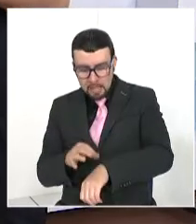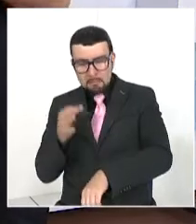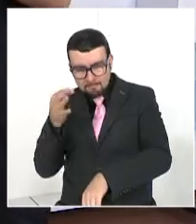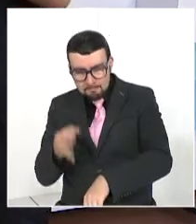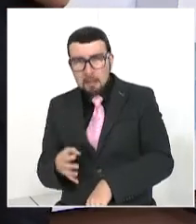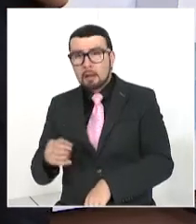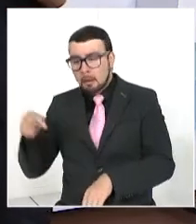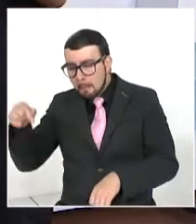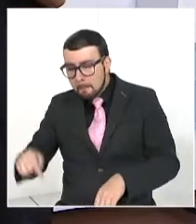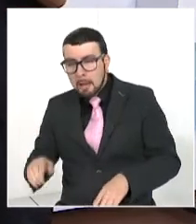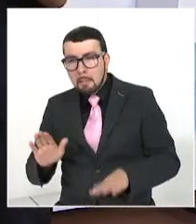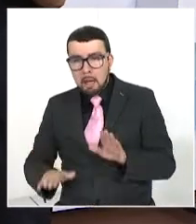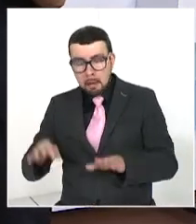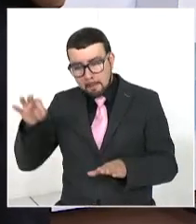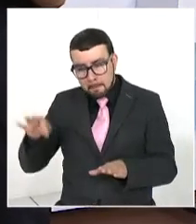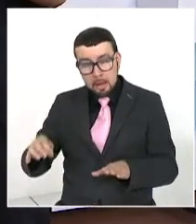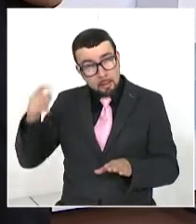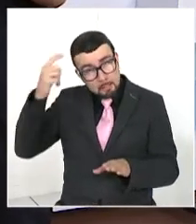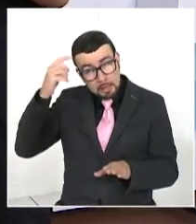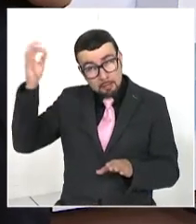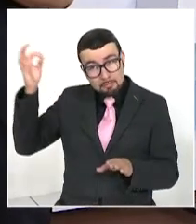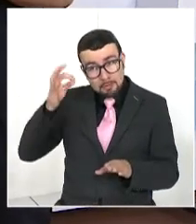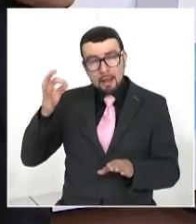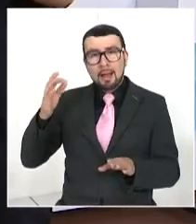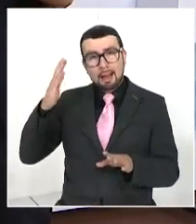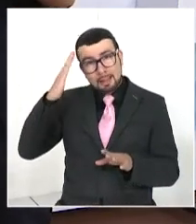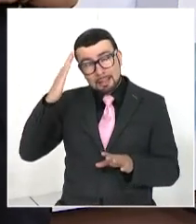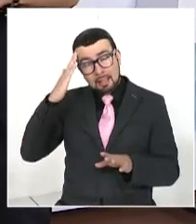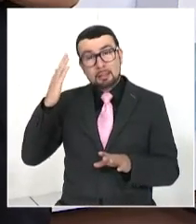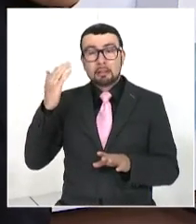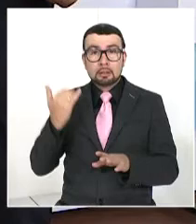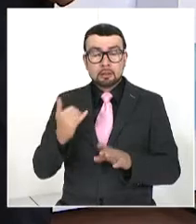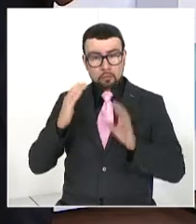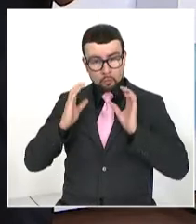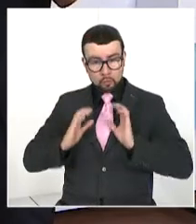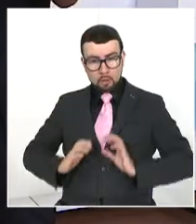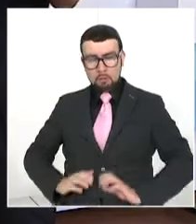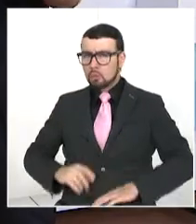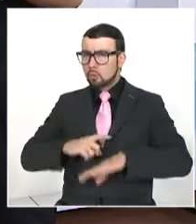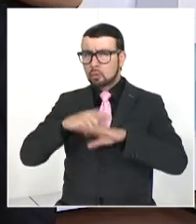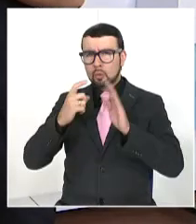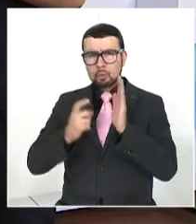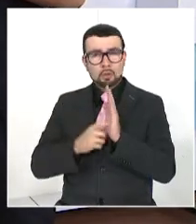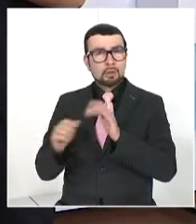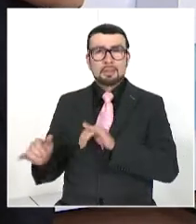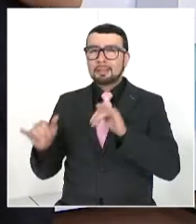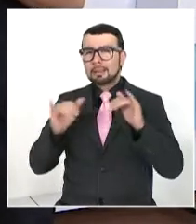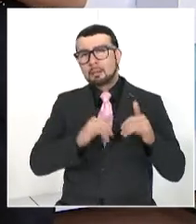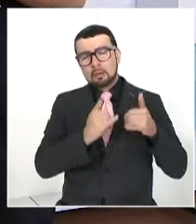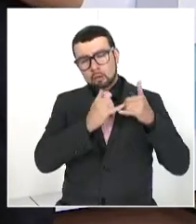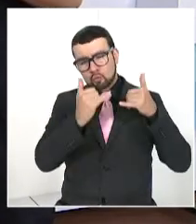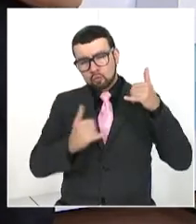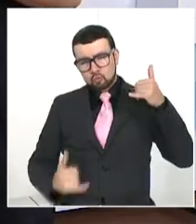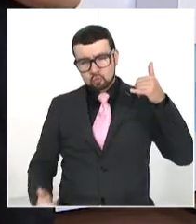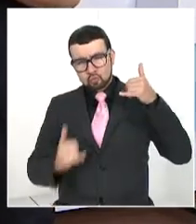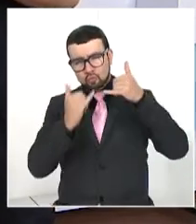la cabeza, recuerden que todo nuestro cuerpo está conectado por medio de neuronas, por un cableado, por decirlo así, y